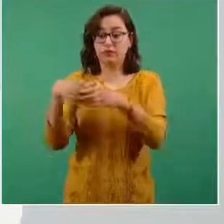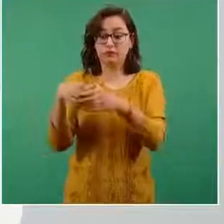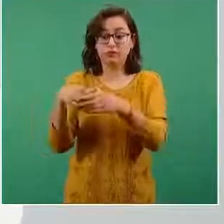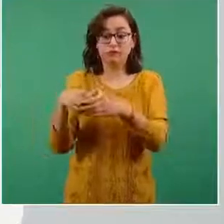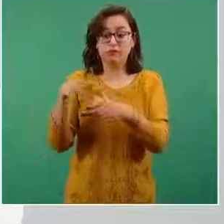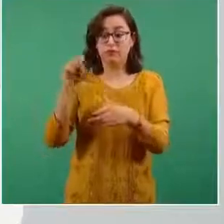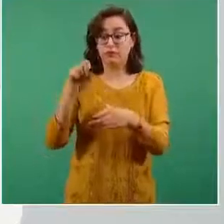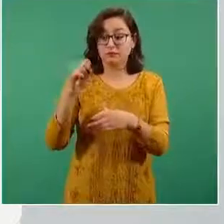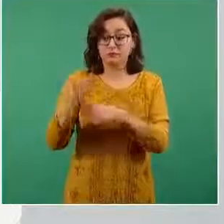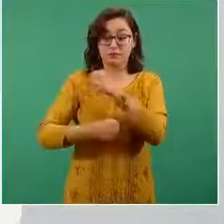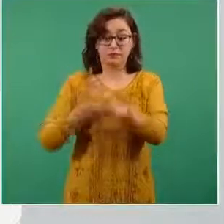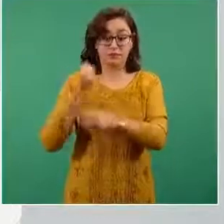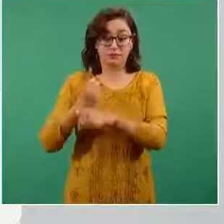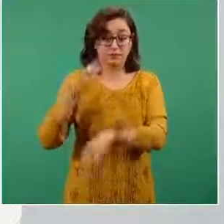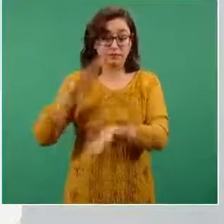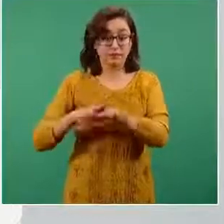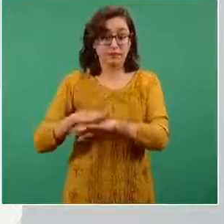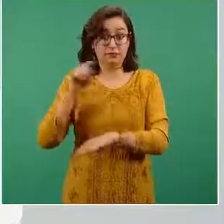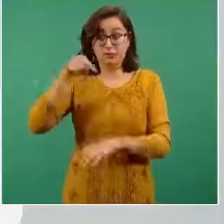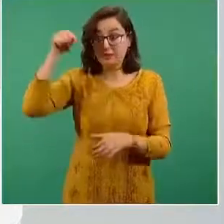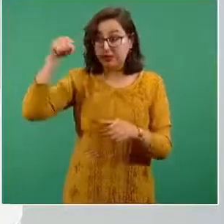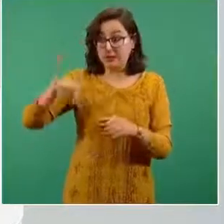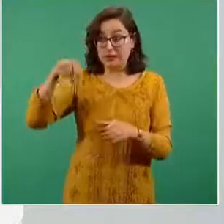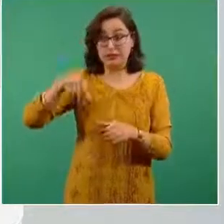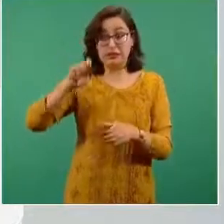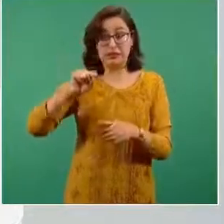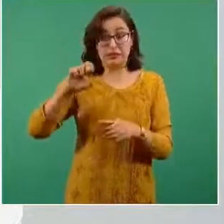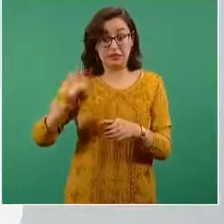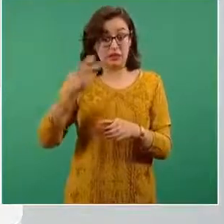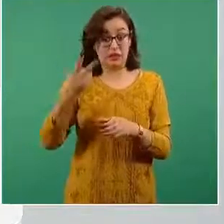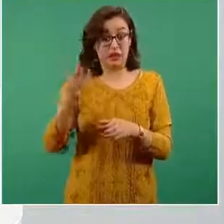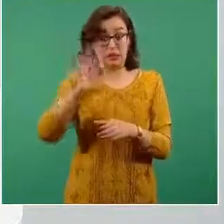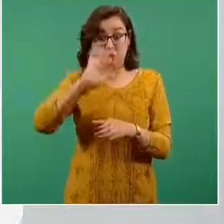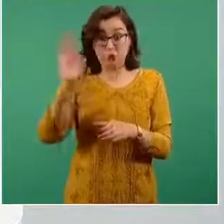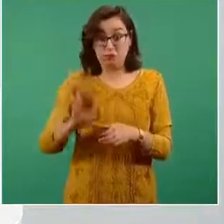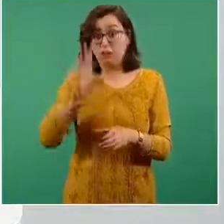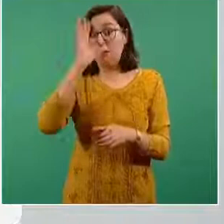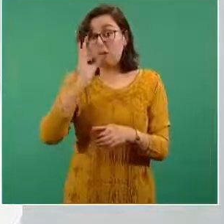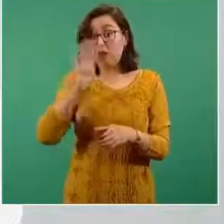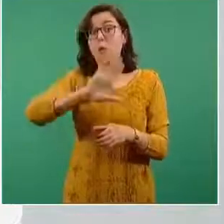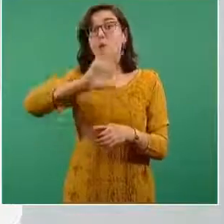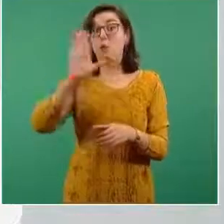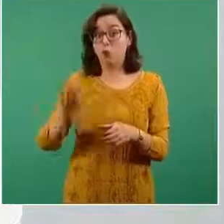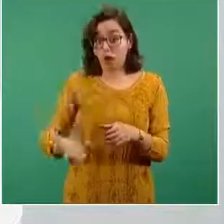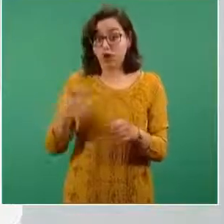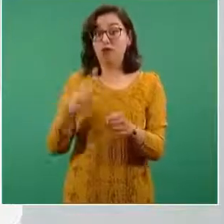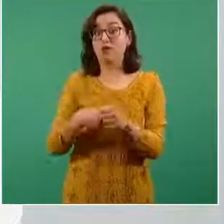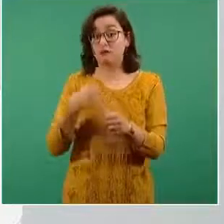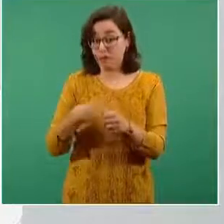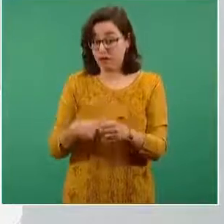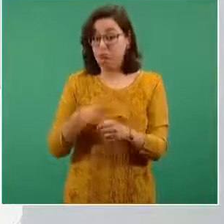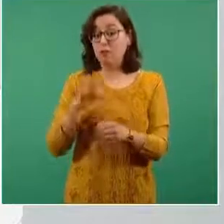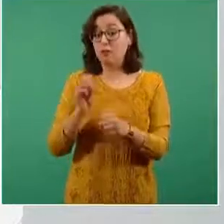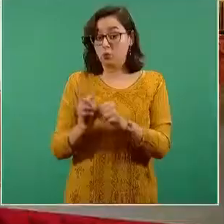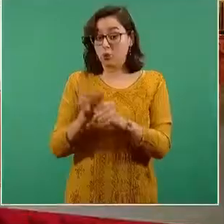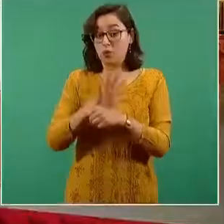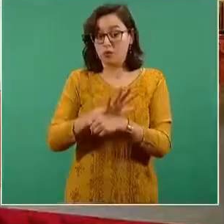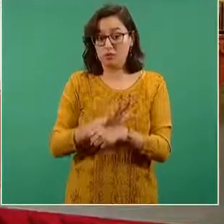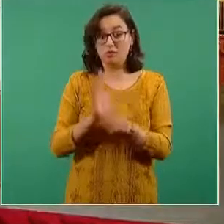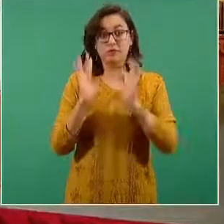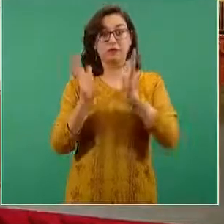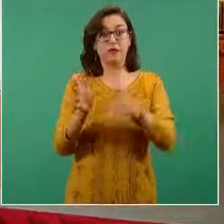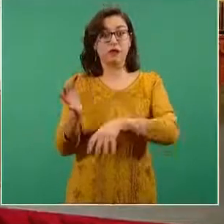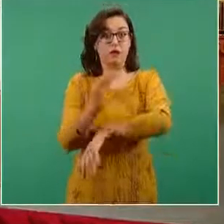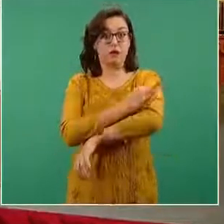concentra, 60 años y más, concentra el 62% de la mortalidad por COVID-19. Al quedar